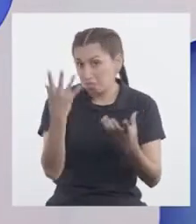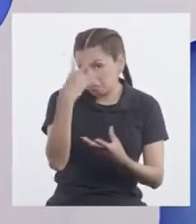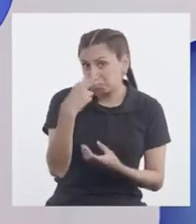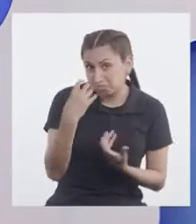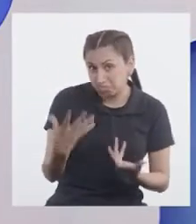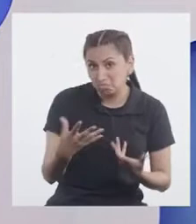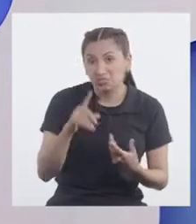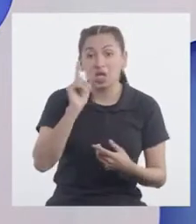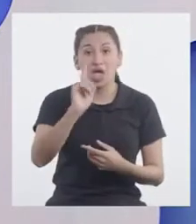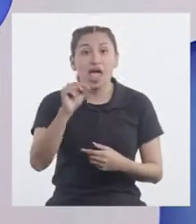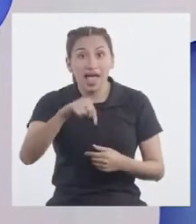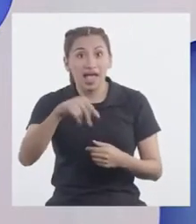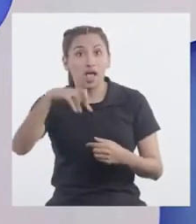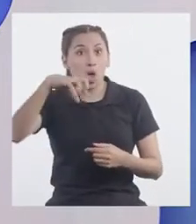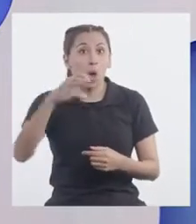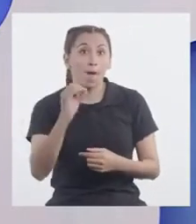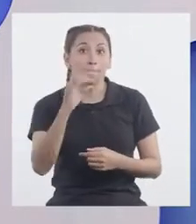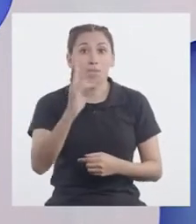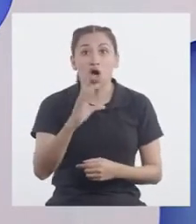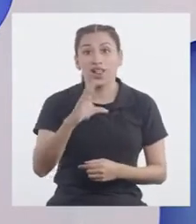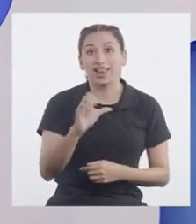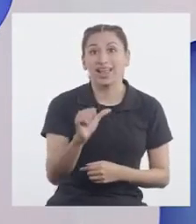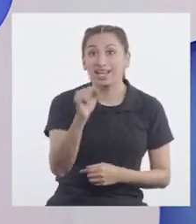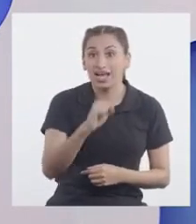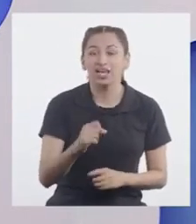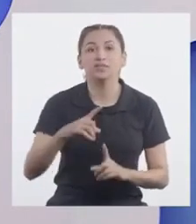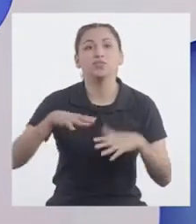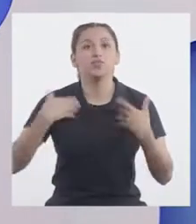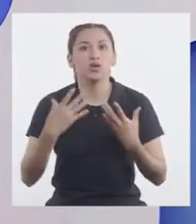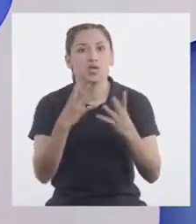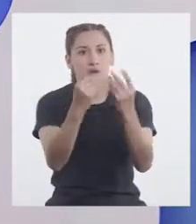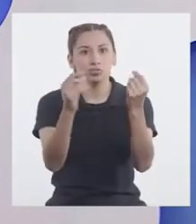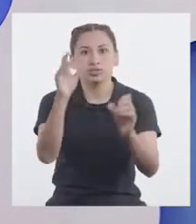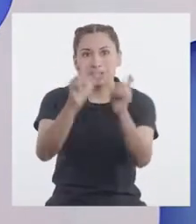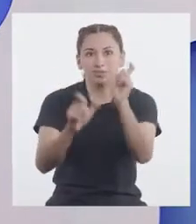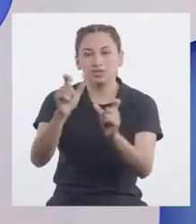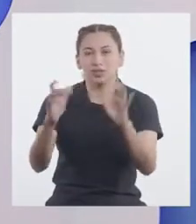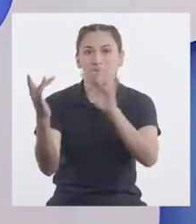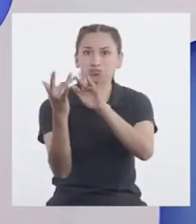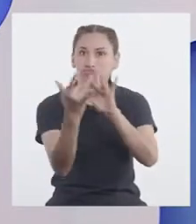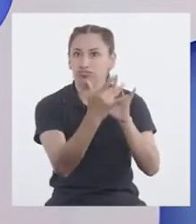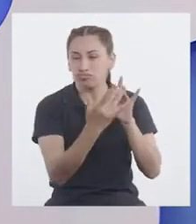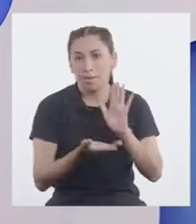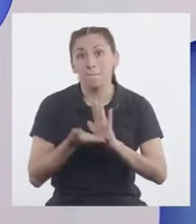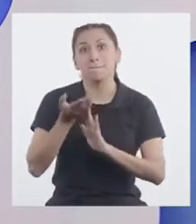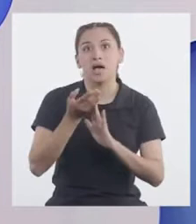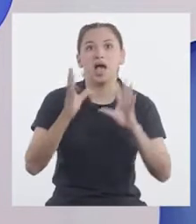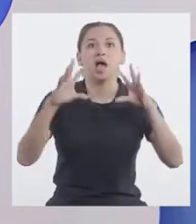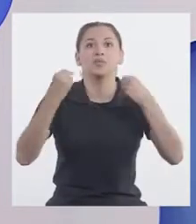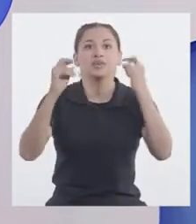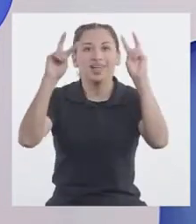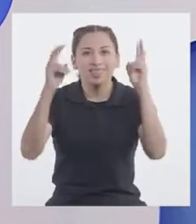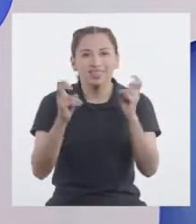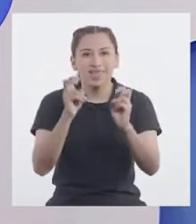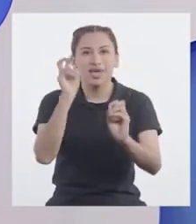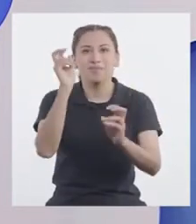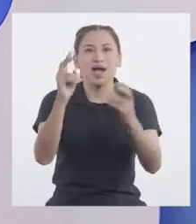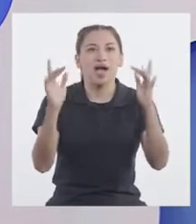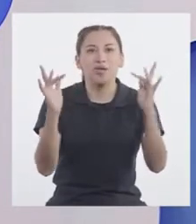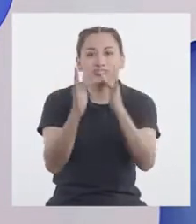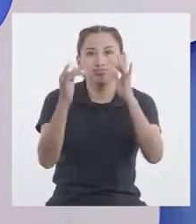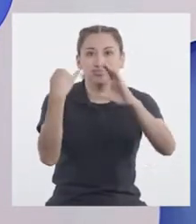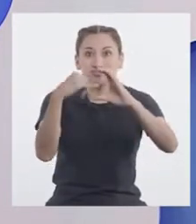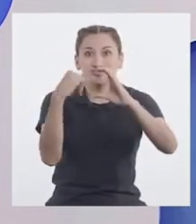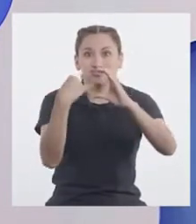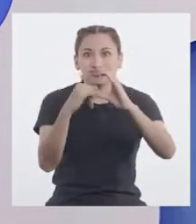Sí, además, un podcast puede llegar a mucho público, pues con la divulgación de las redes sociales y las distintas plataformas virtuales,